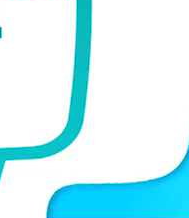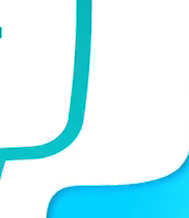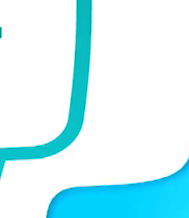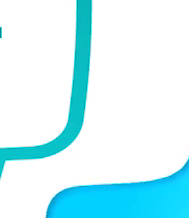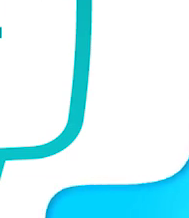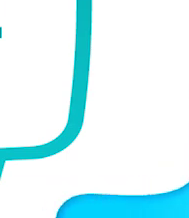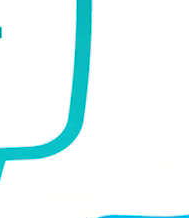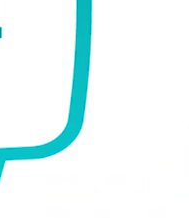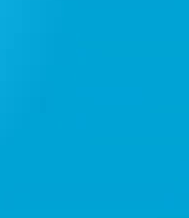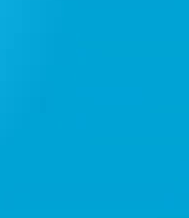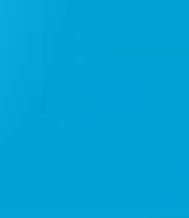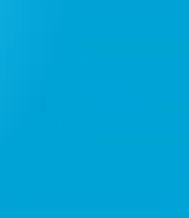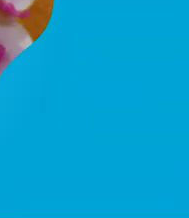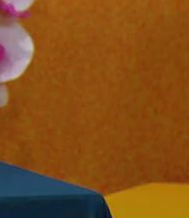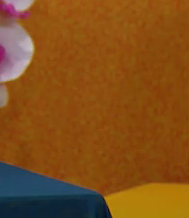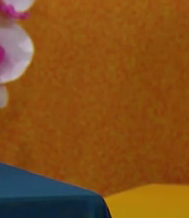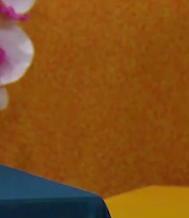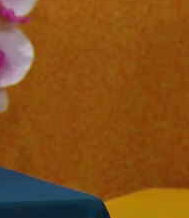Música